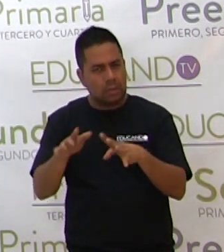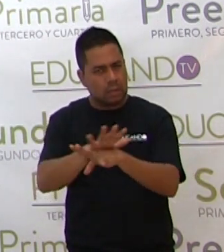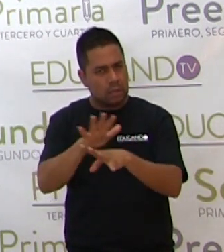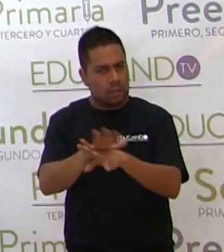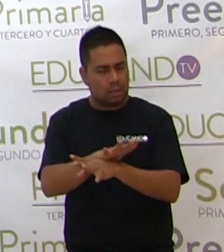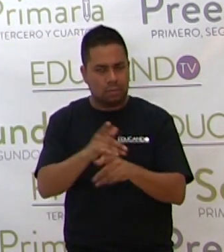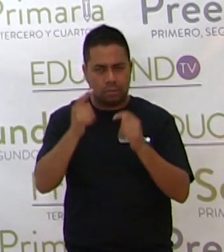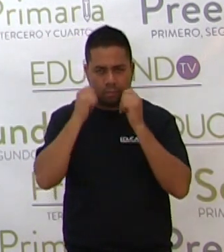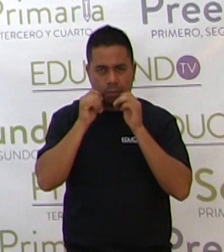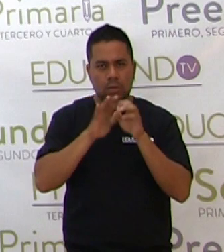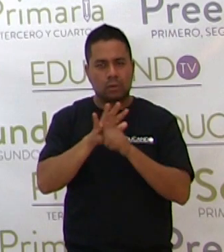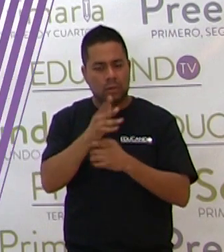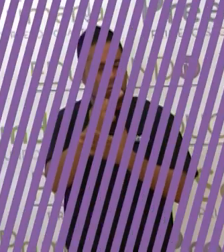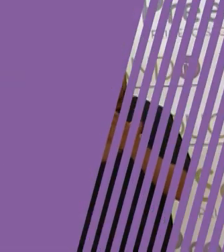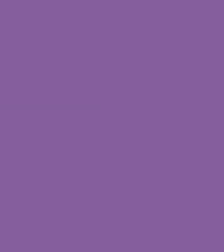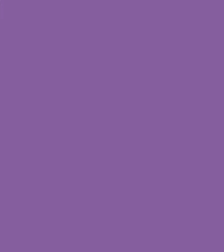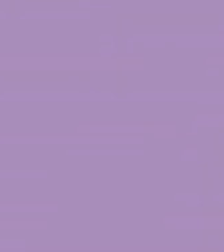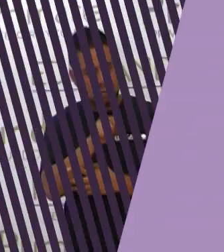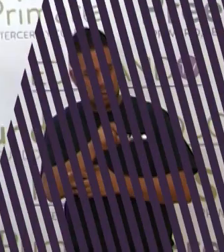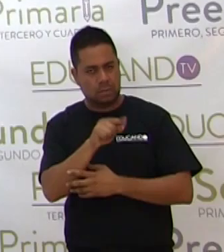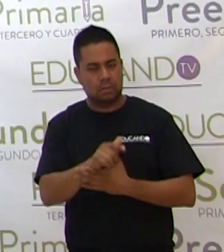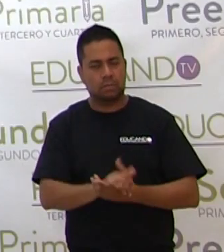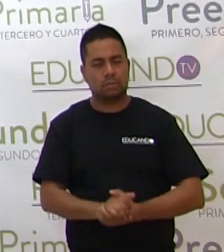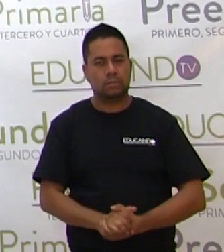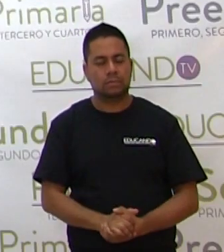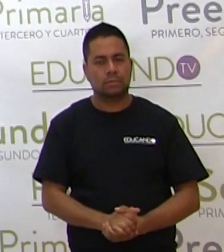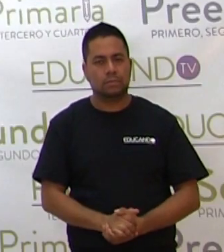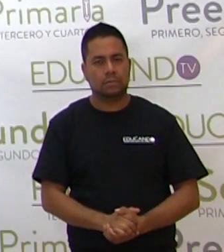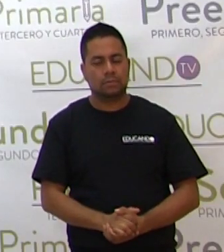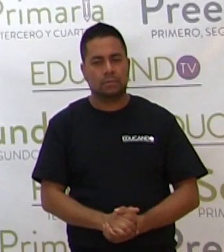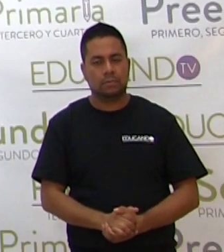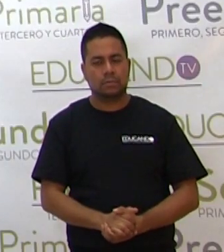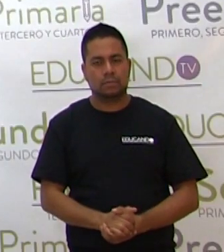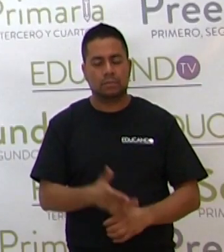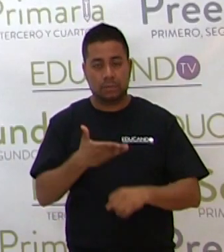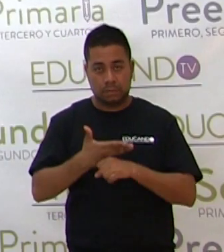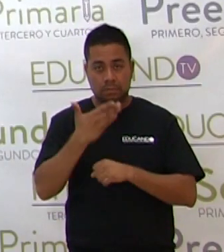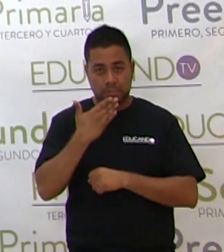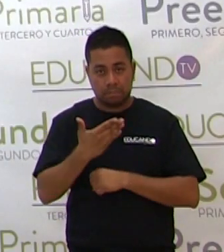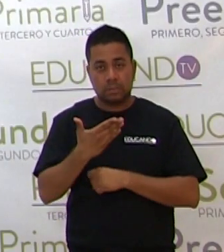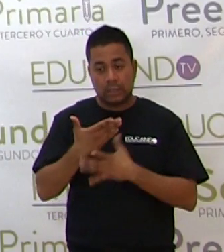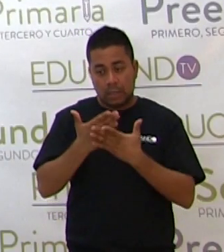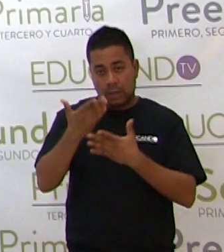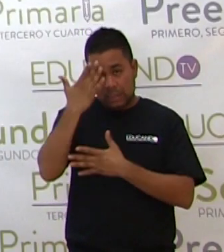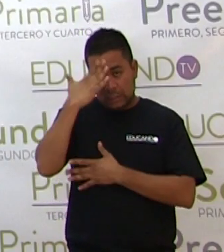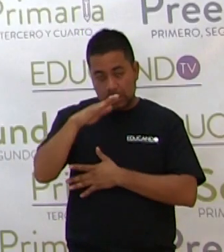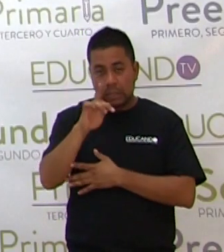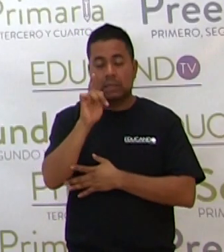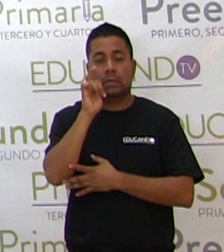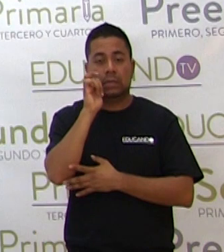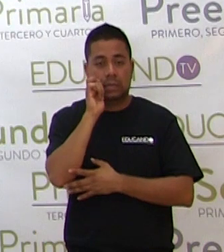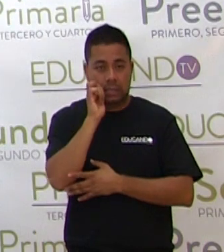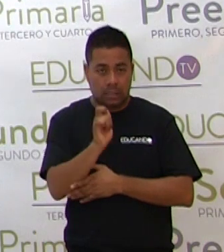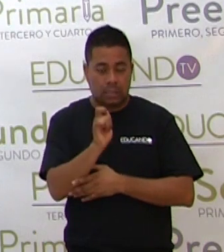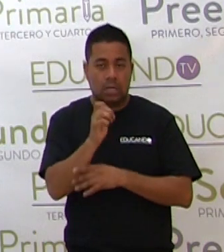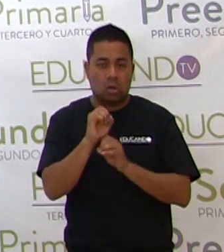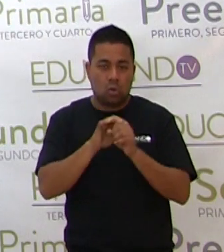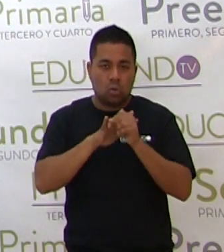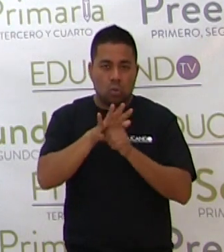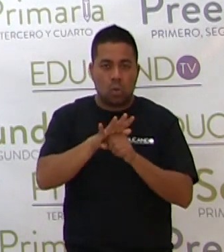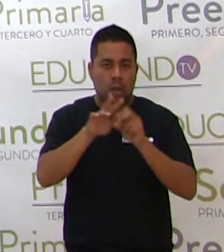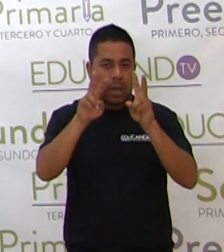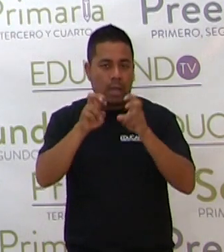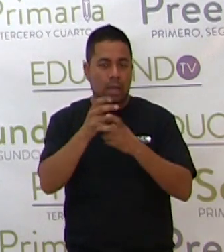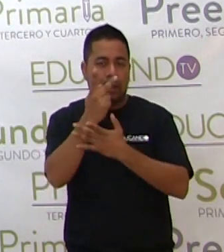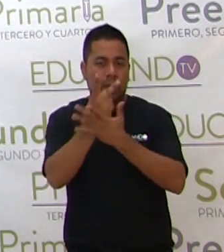respiramos al mismo programa muy bien pues ya tenemos una noción de lo que es un programa de